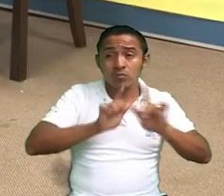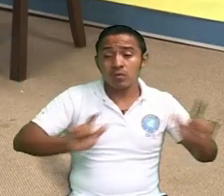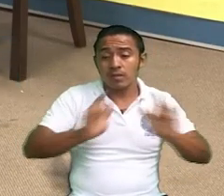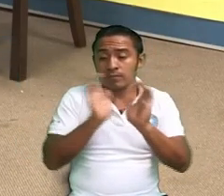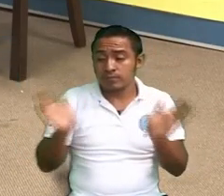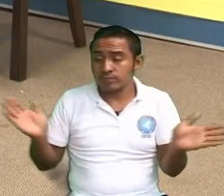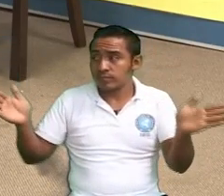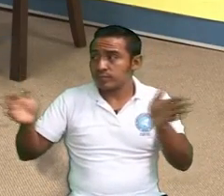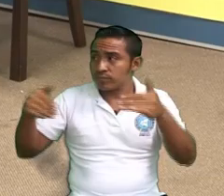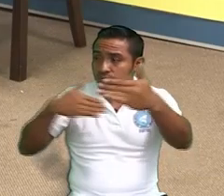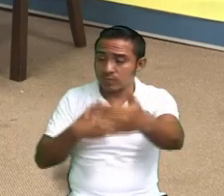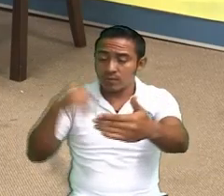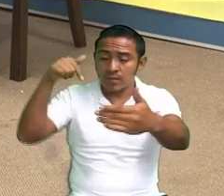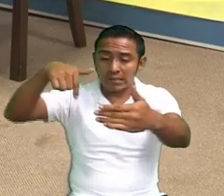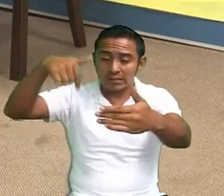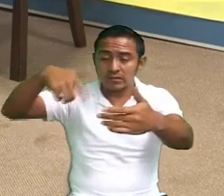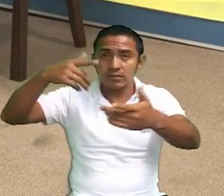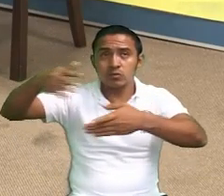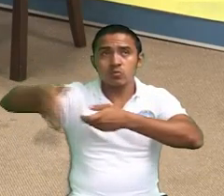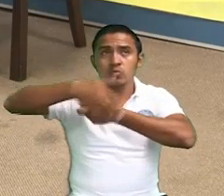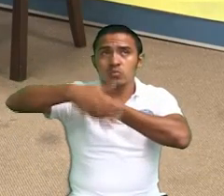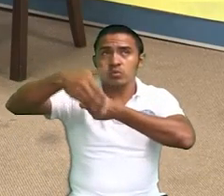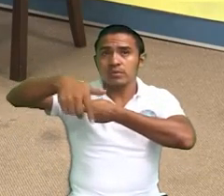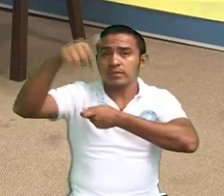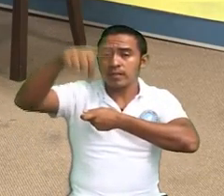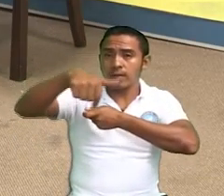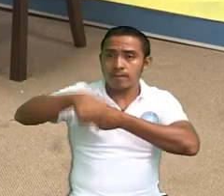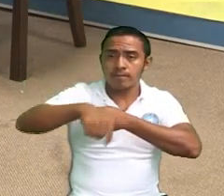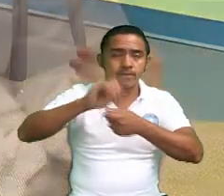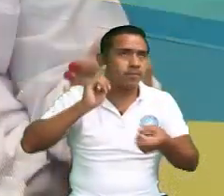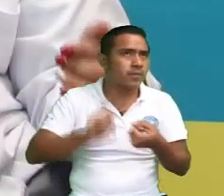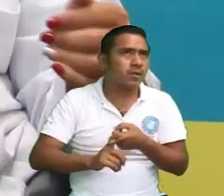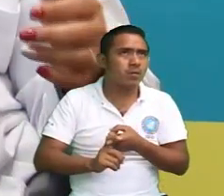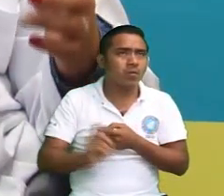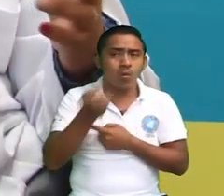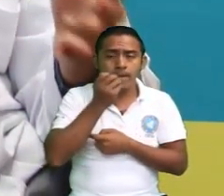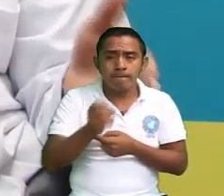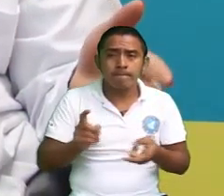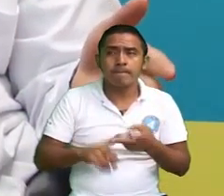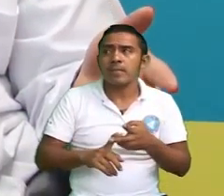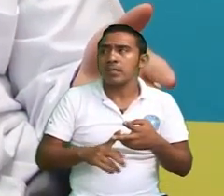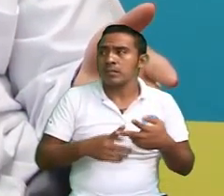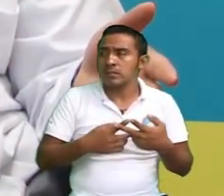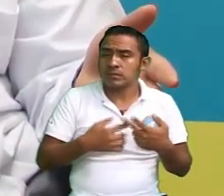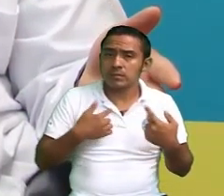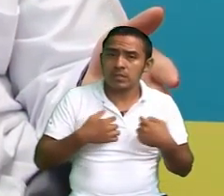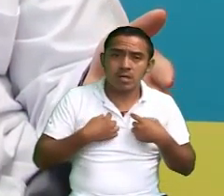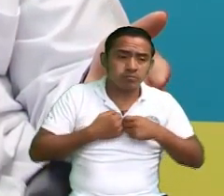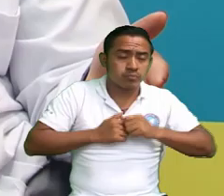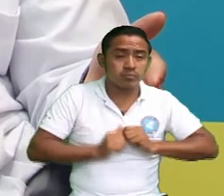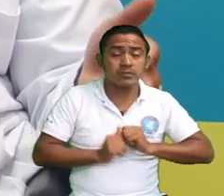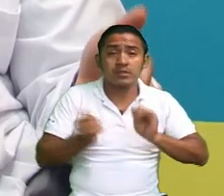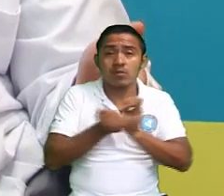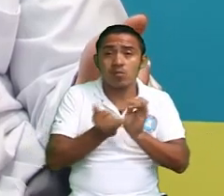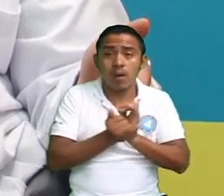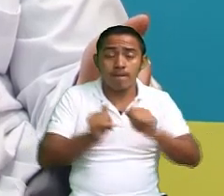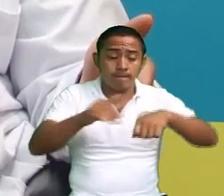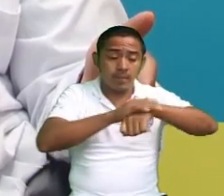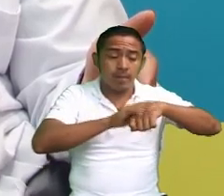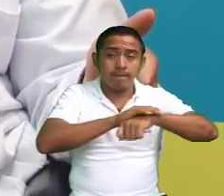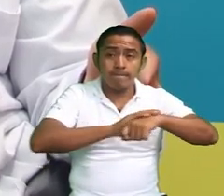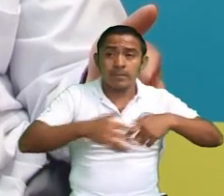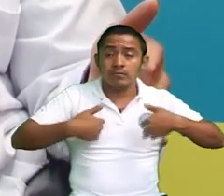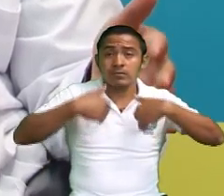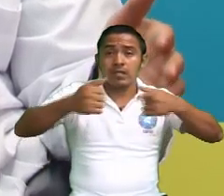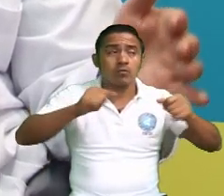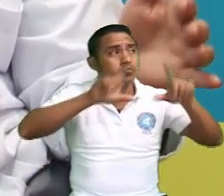más vamos a supervisar. Que ellos cumplan todos los parámetros, desde el alimento, la vestimenta, hasta que porten su certificado de salud. Recordemos de